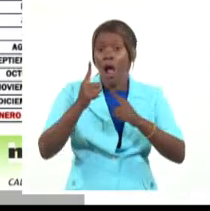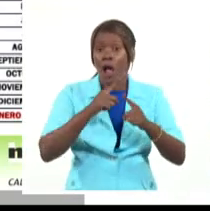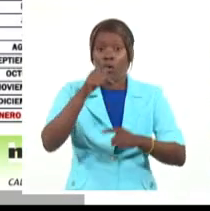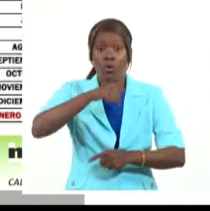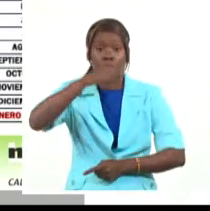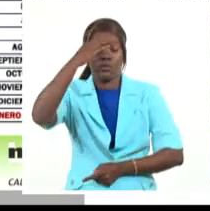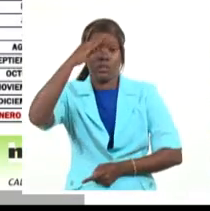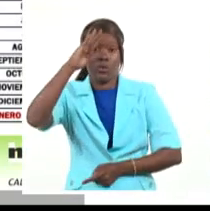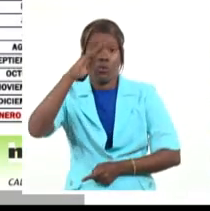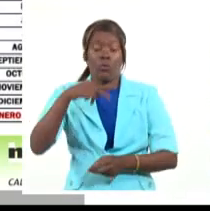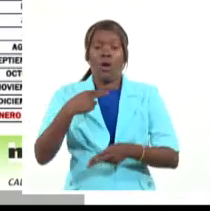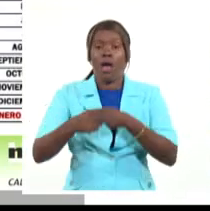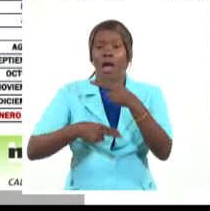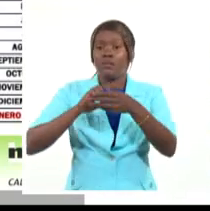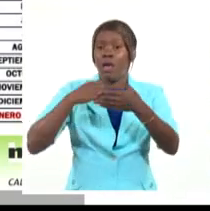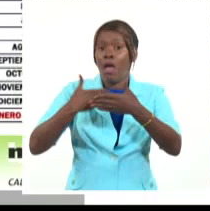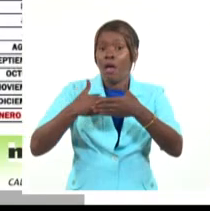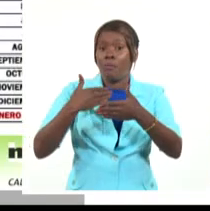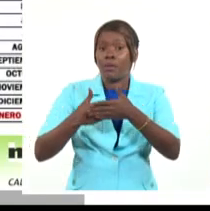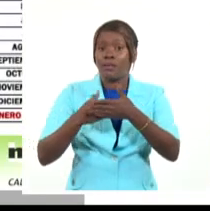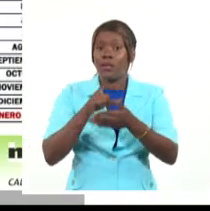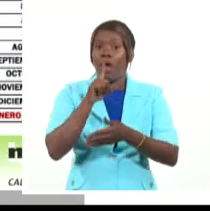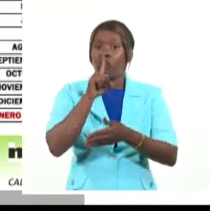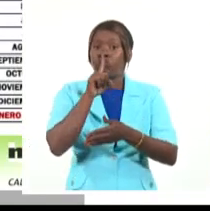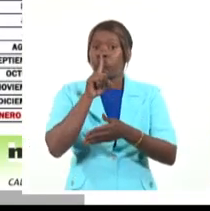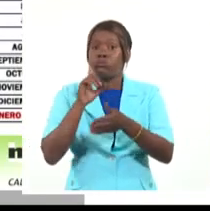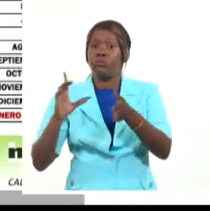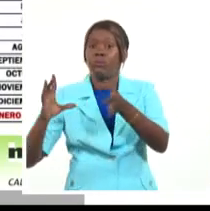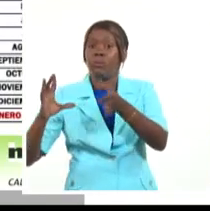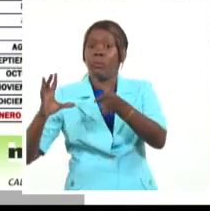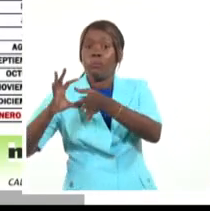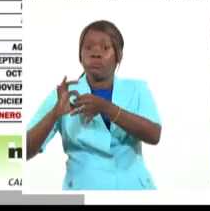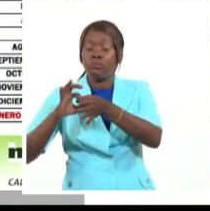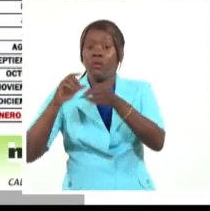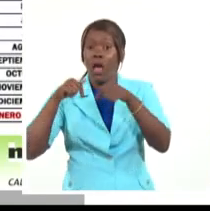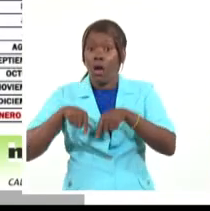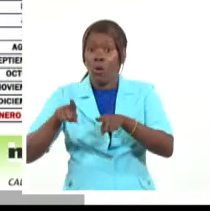país informará oportunamente los resultados de este proceso. superintendencia del Banco Nacional de